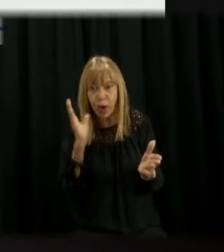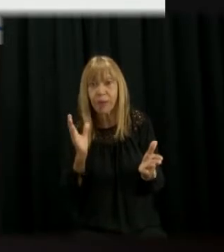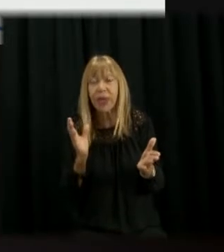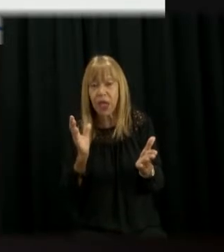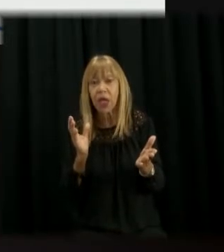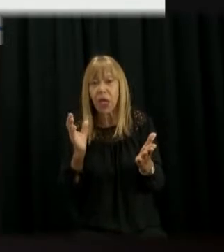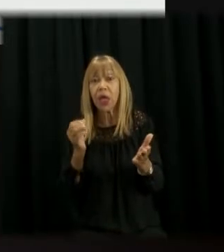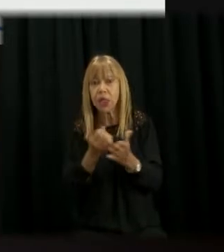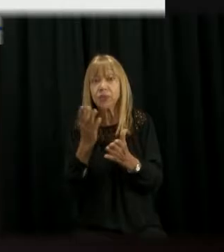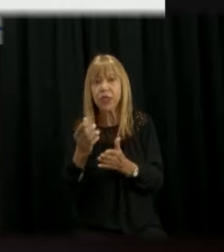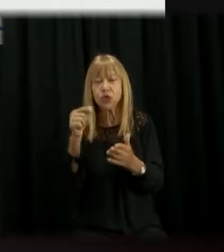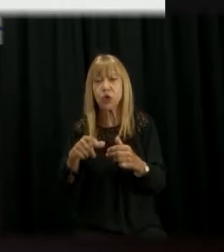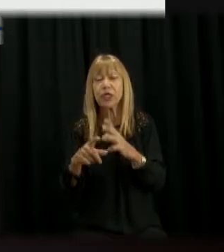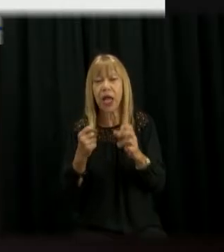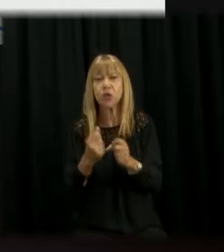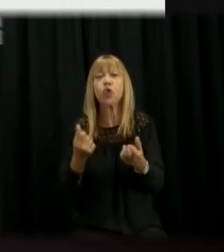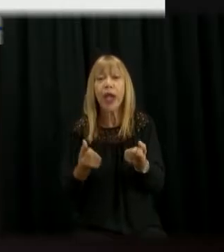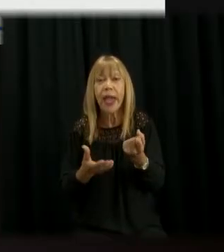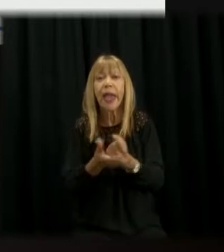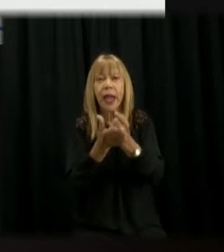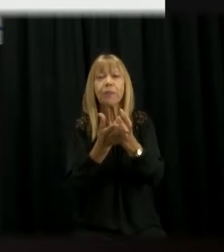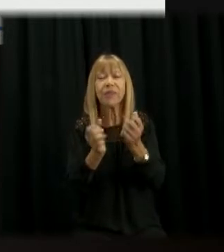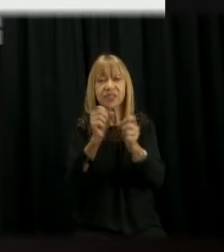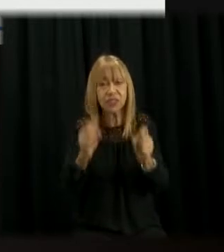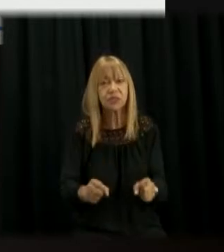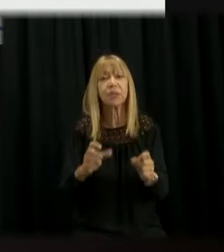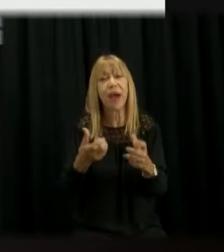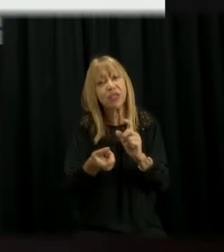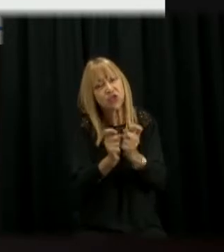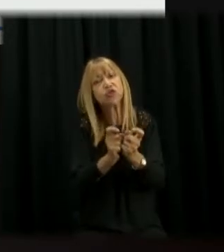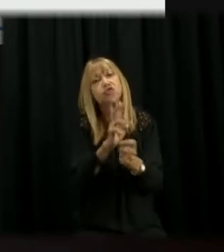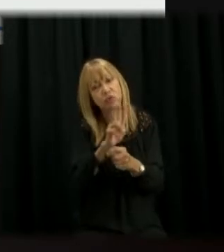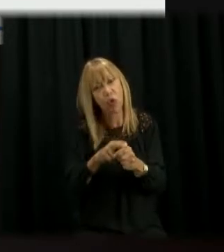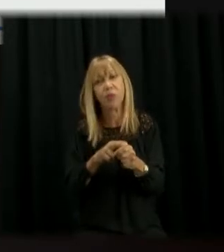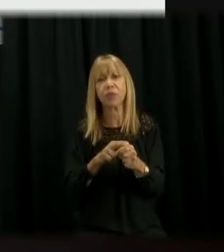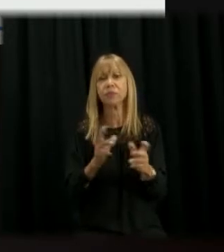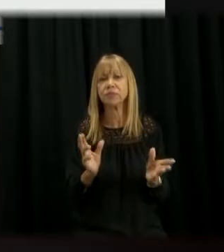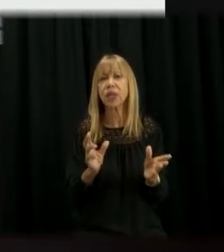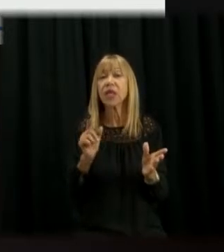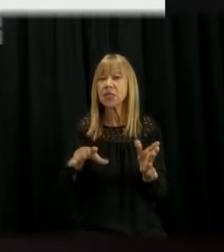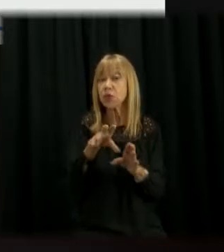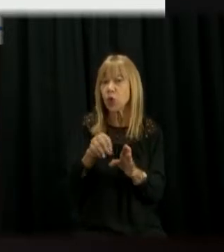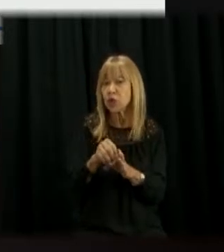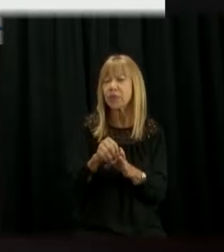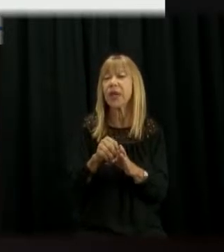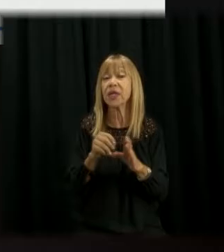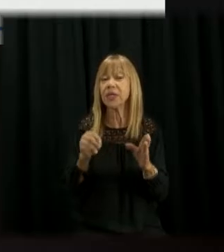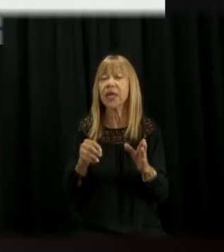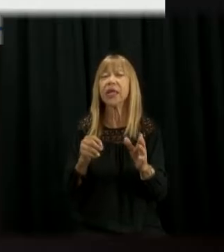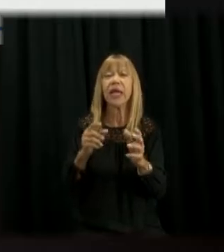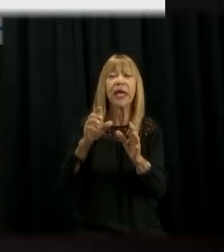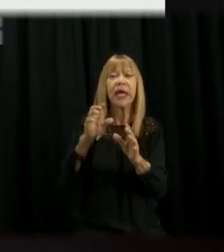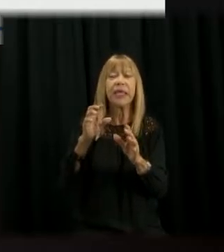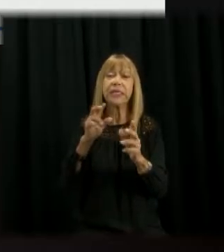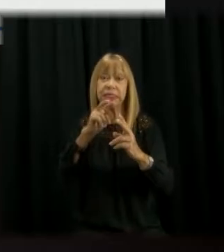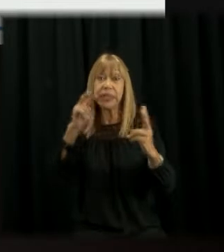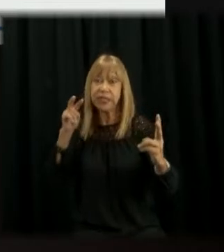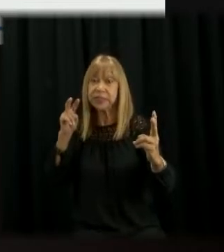a los estudiantes, van a ser utilizados durante el año fiscal para volver al sistema normal. Esto